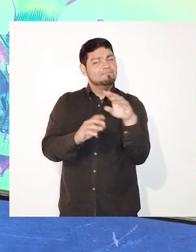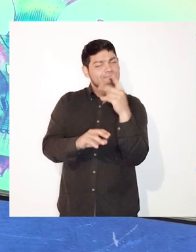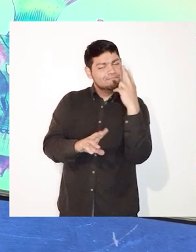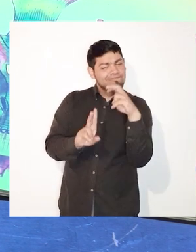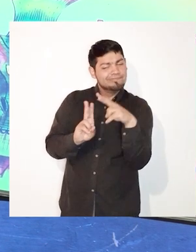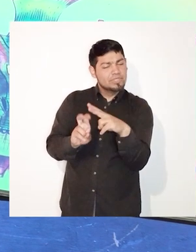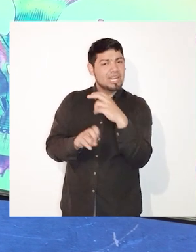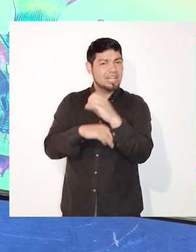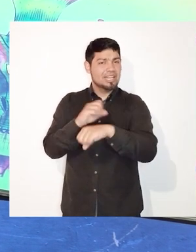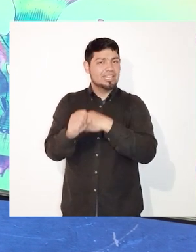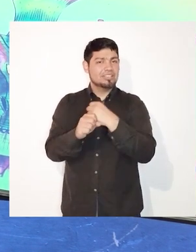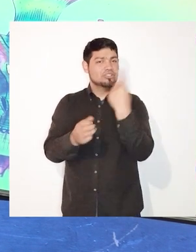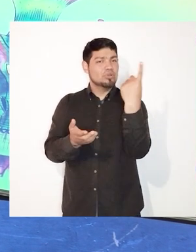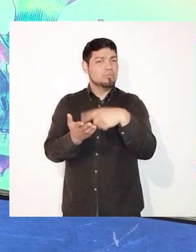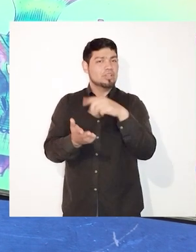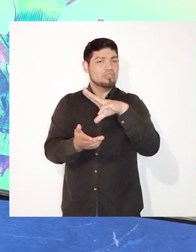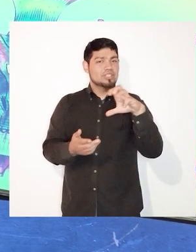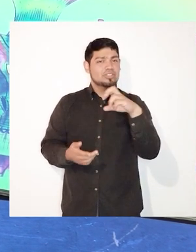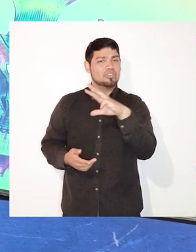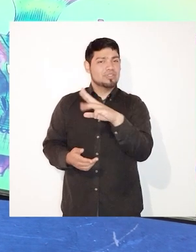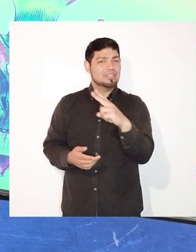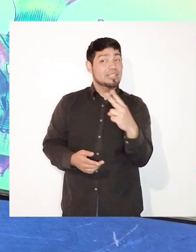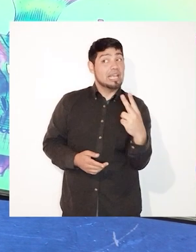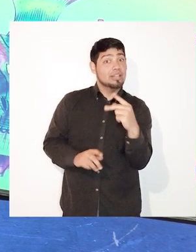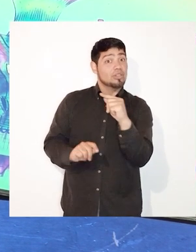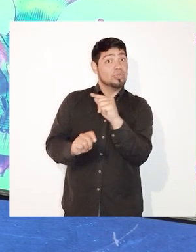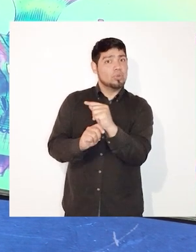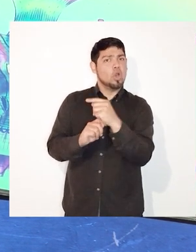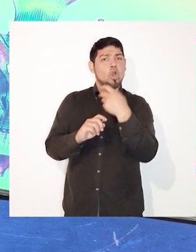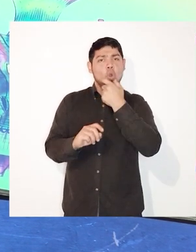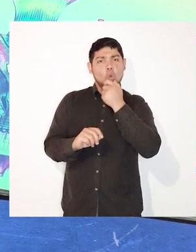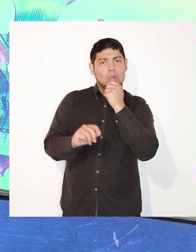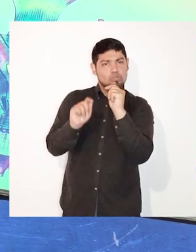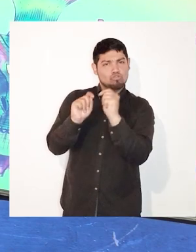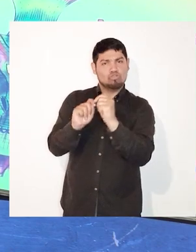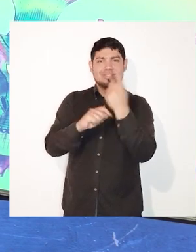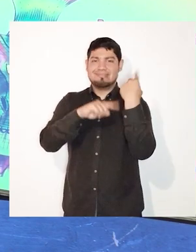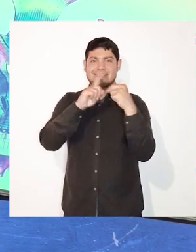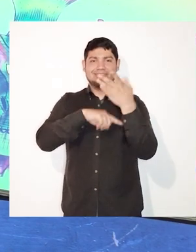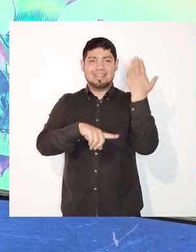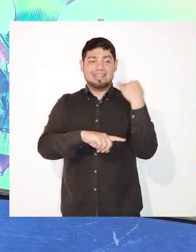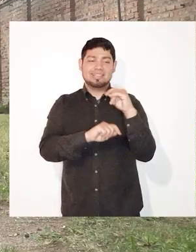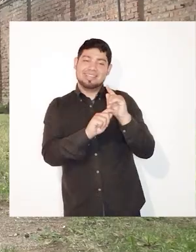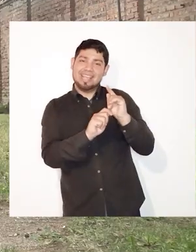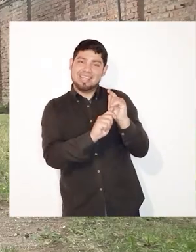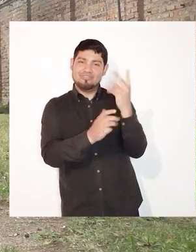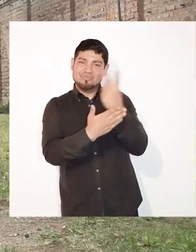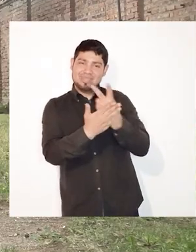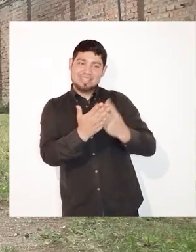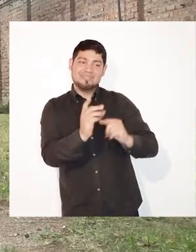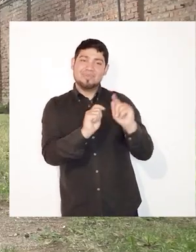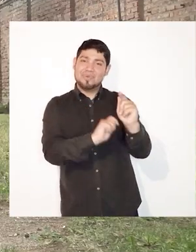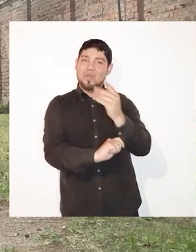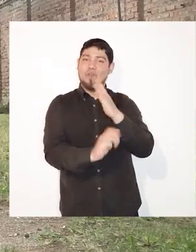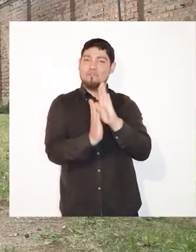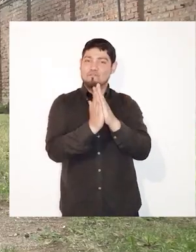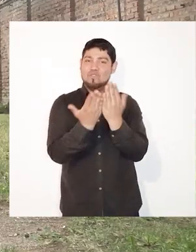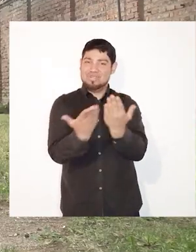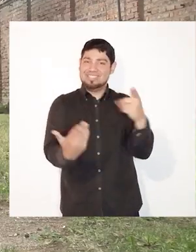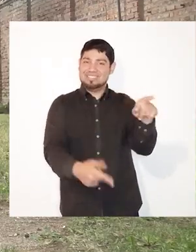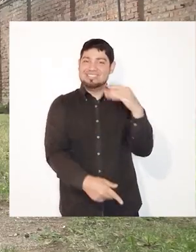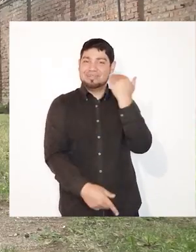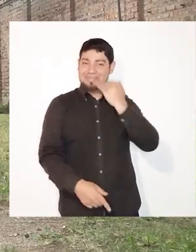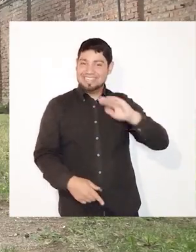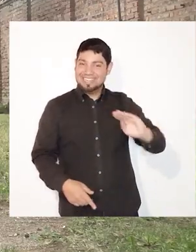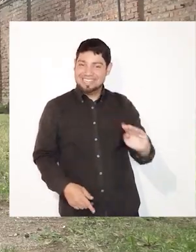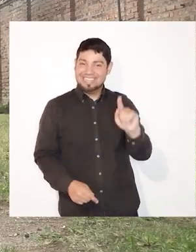1992. Le dimos una vuelta de ficción, es un libro ilustrado, muy bonito, hecho en